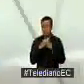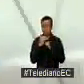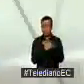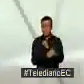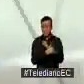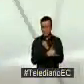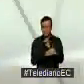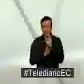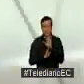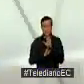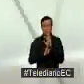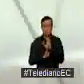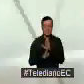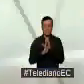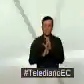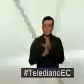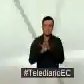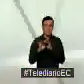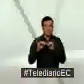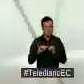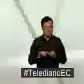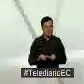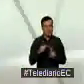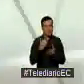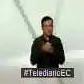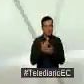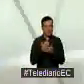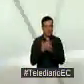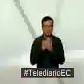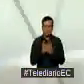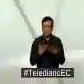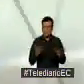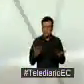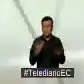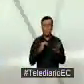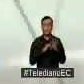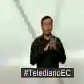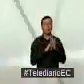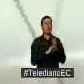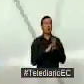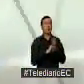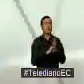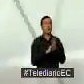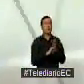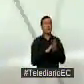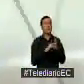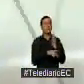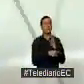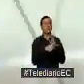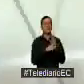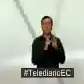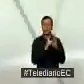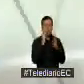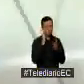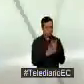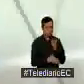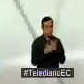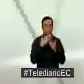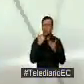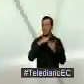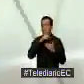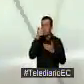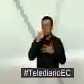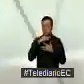país de tener un crecimiento sostenido de nuestra economía, dejar de depender tanto del petróleo y empezar a